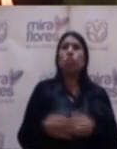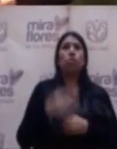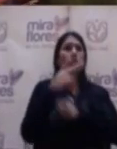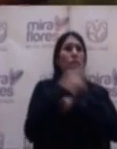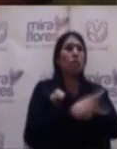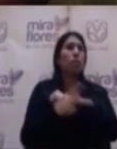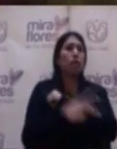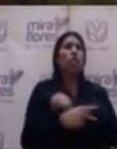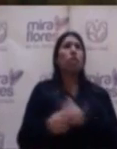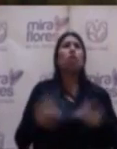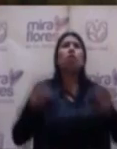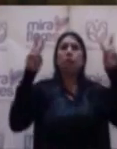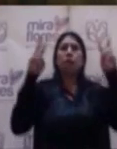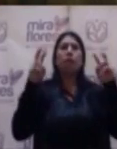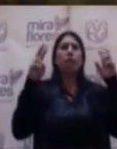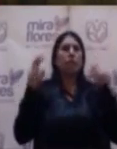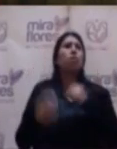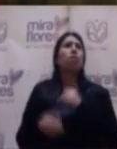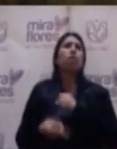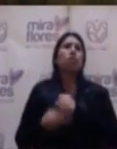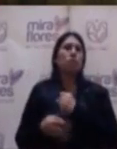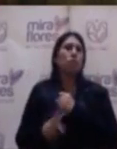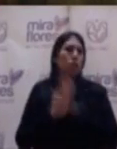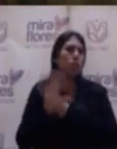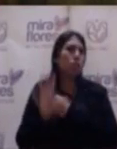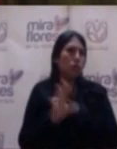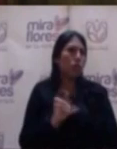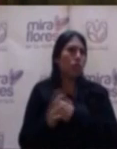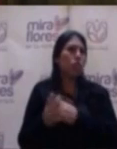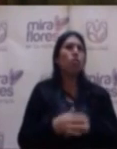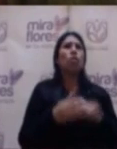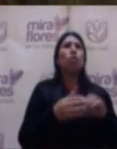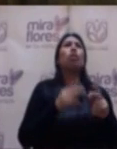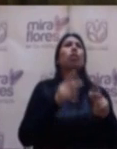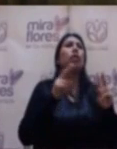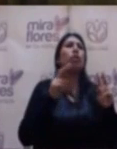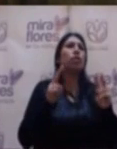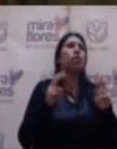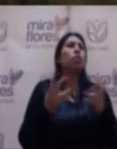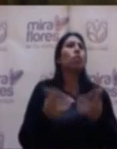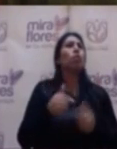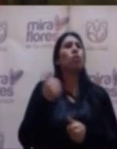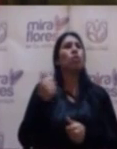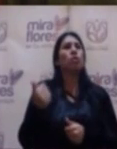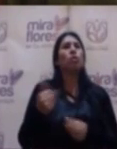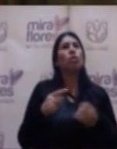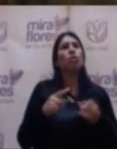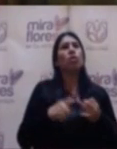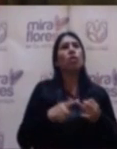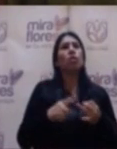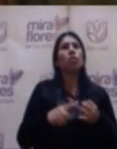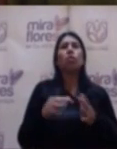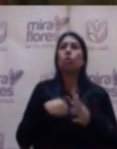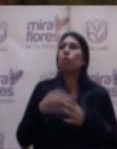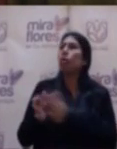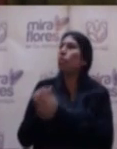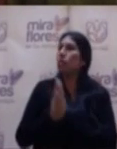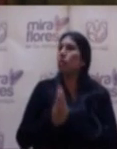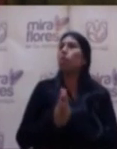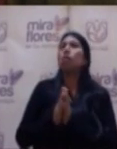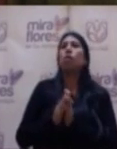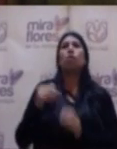todo en el tema de seguridad ciudadana, que es el tema que yo más conozco. Y en segundo lugar, le he pedido a Jorge que tenga